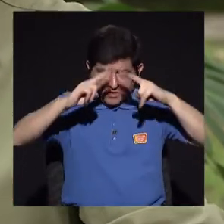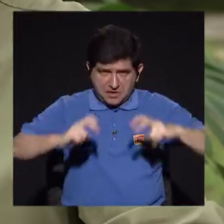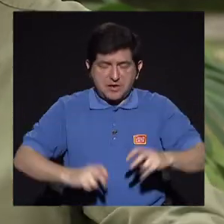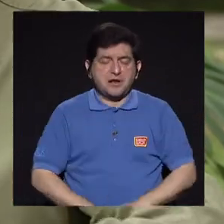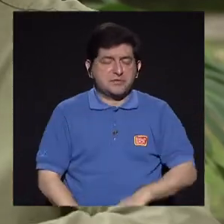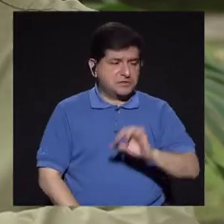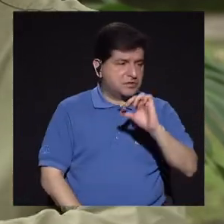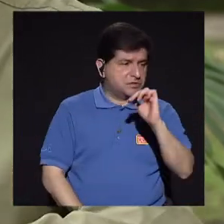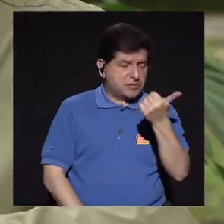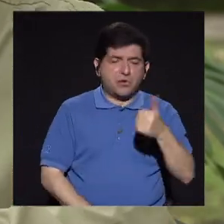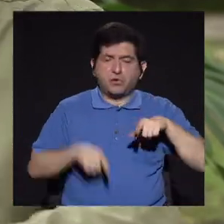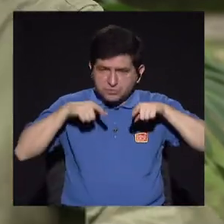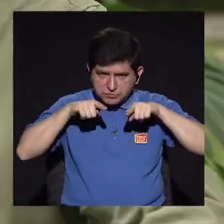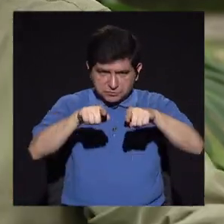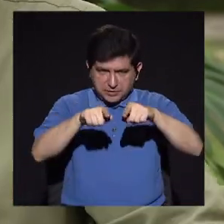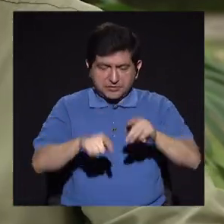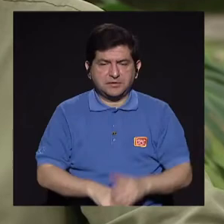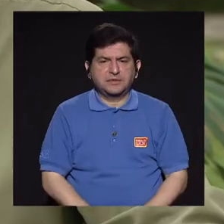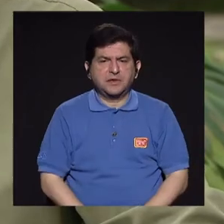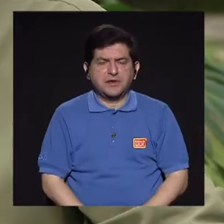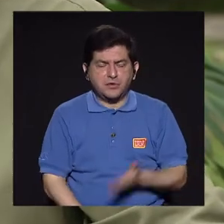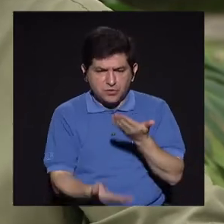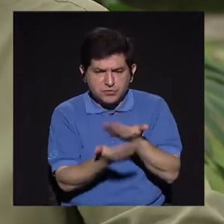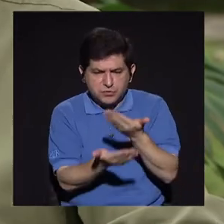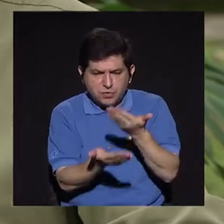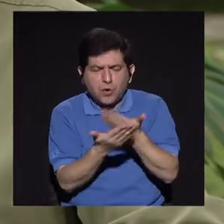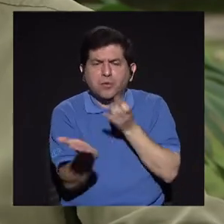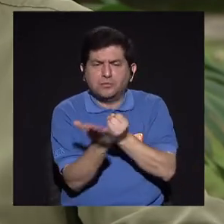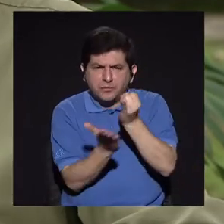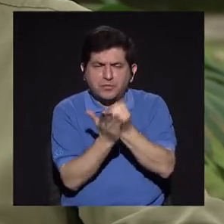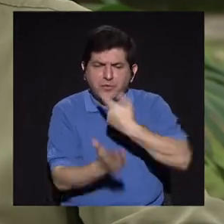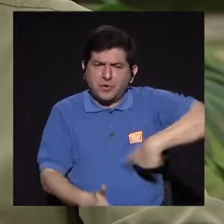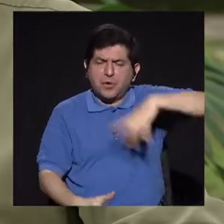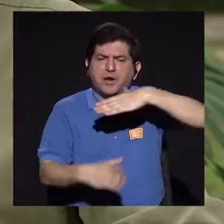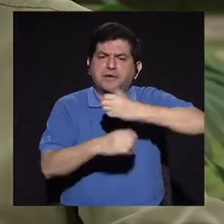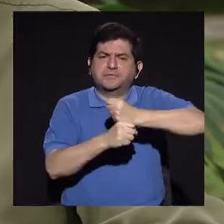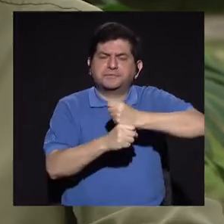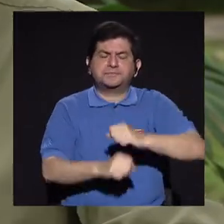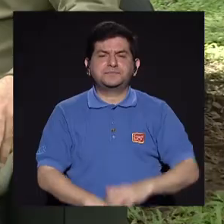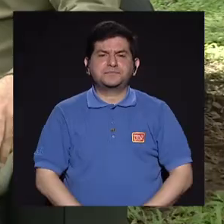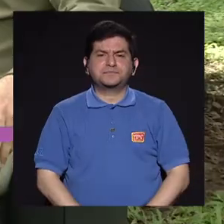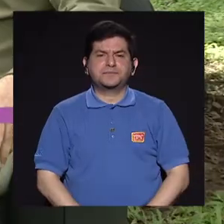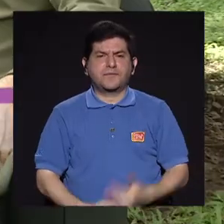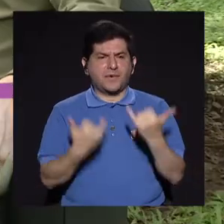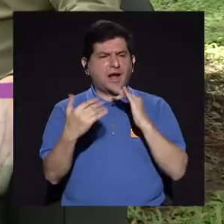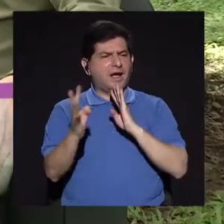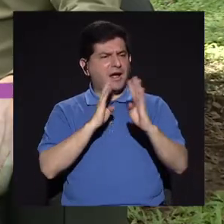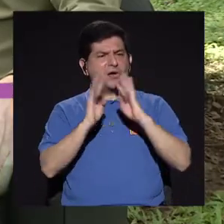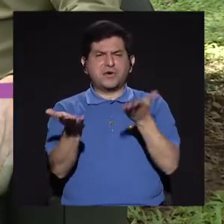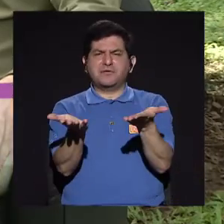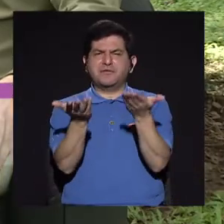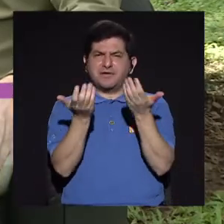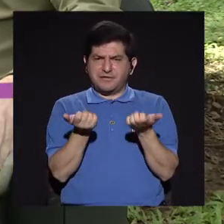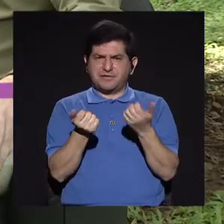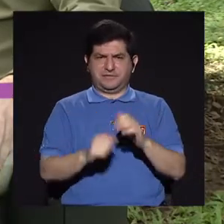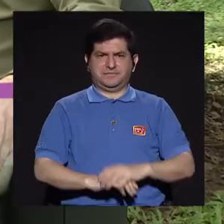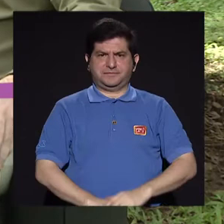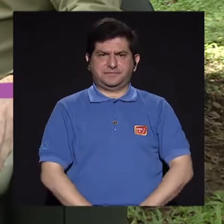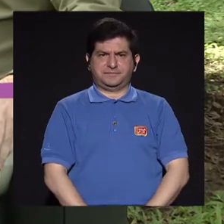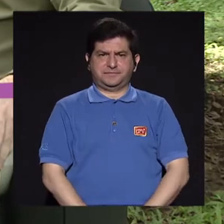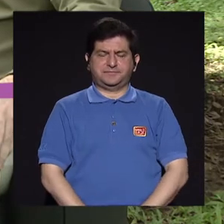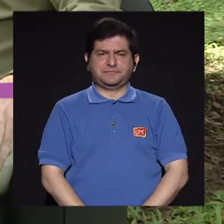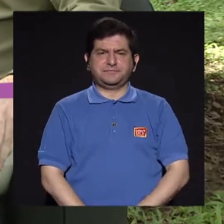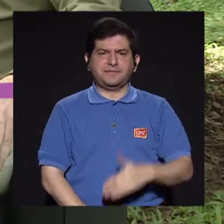arbitraje por pares para validar nuestras investigaciones. Me gustaría ahora hablar un poco también, Boris, acerca